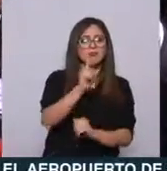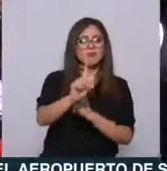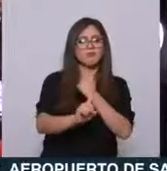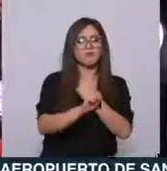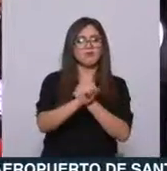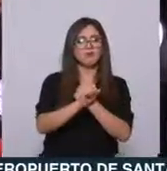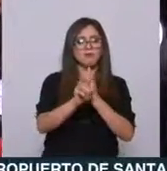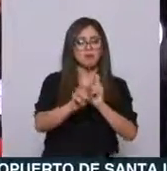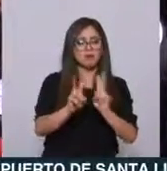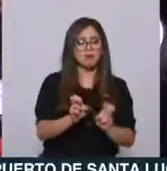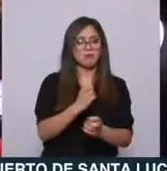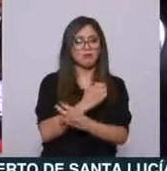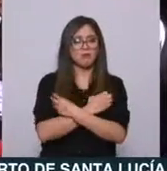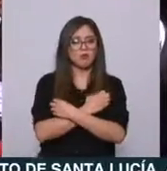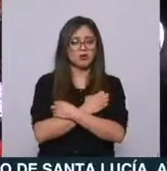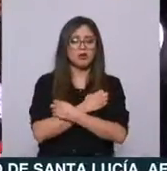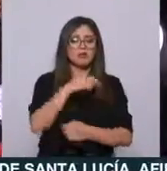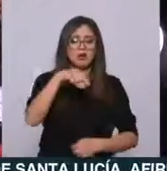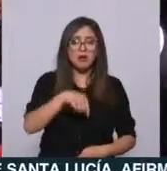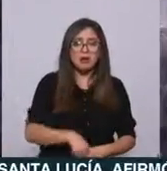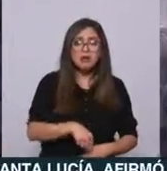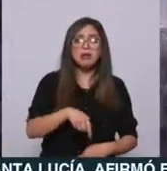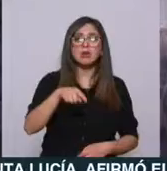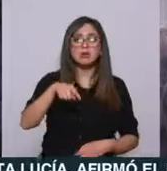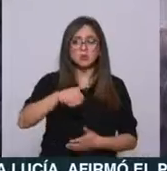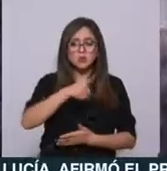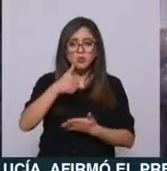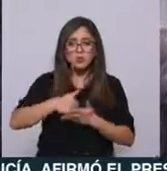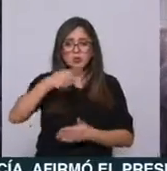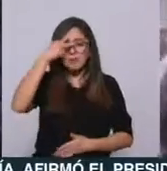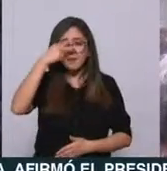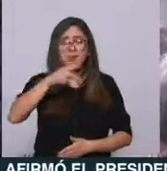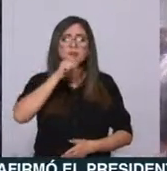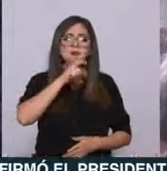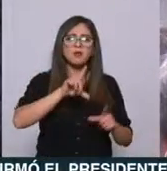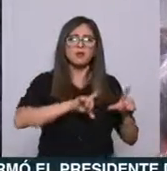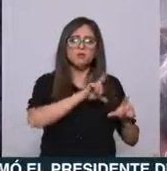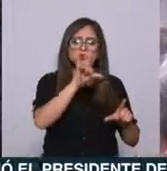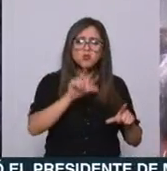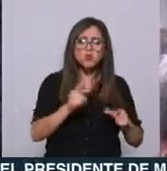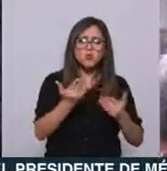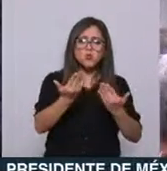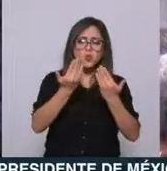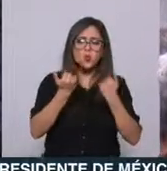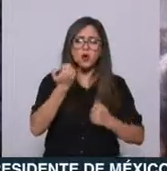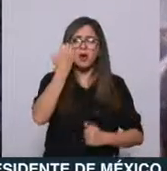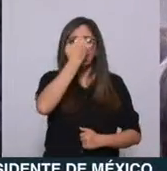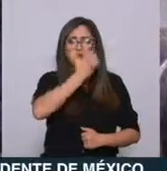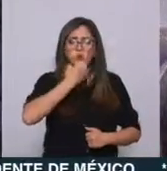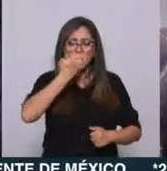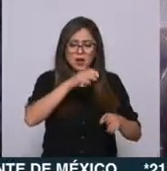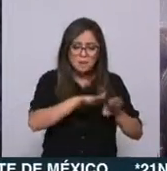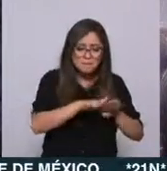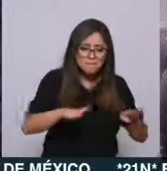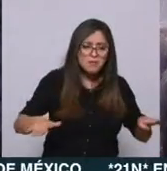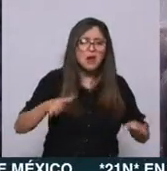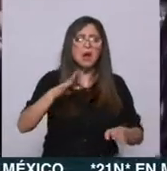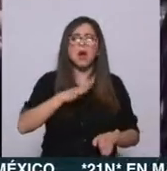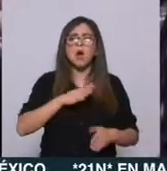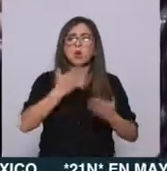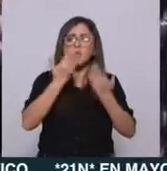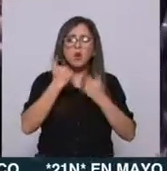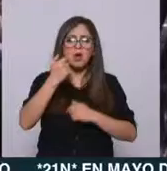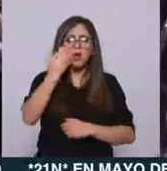el país, y la Ciudad de México no es la excepción. Desde escuelas sin piso, escuelas sin agua, escuelas sin